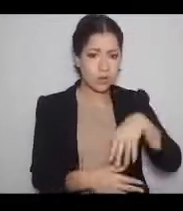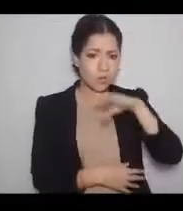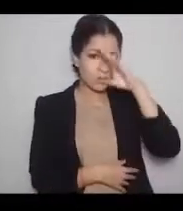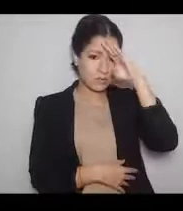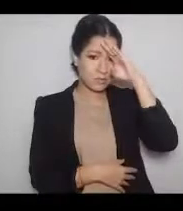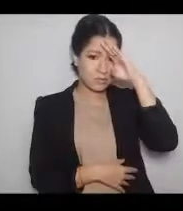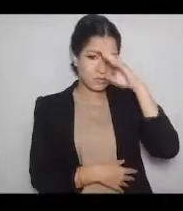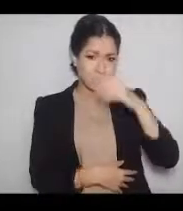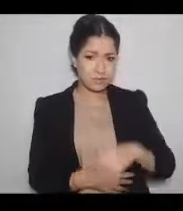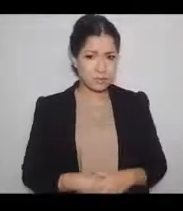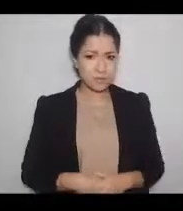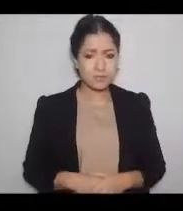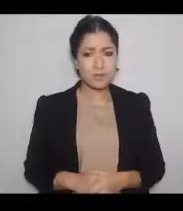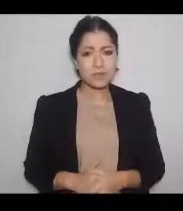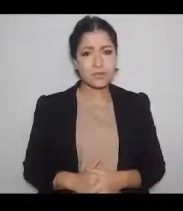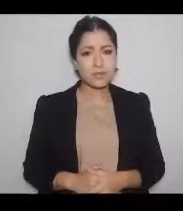pensar.